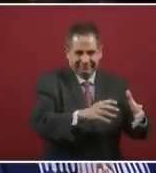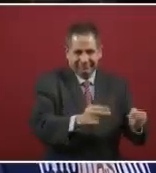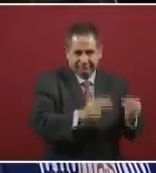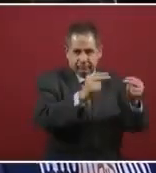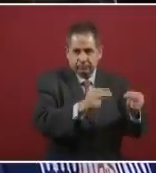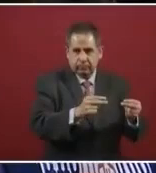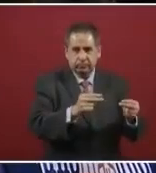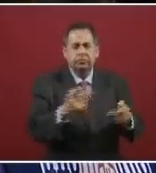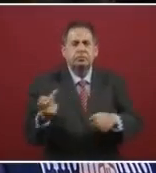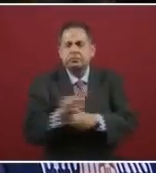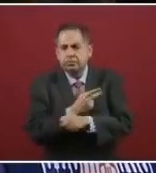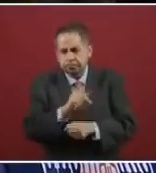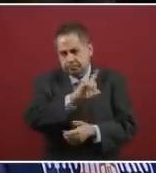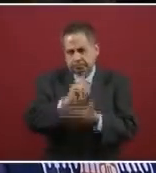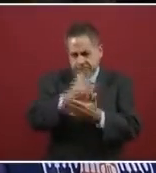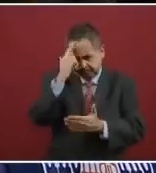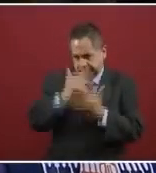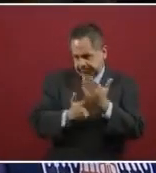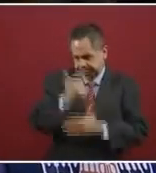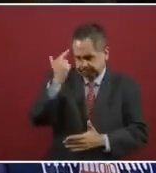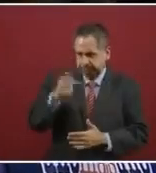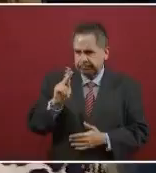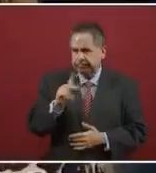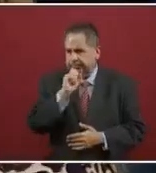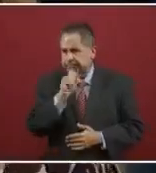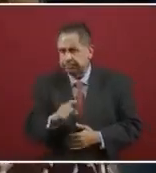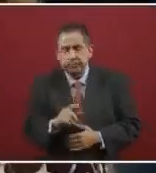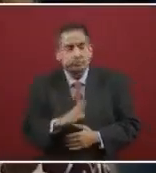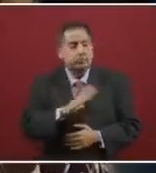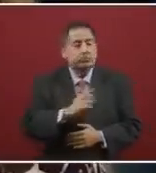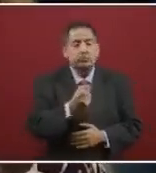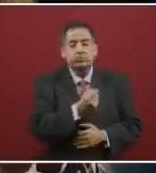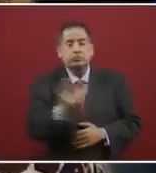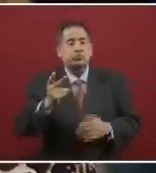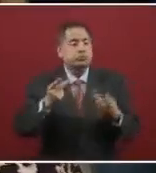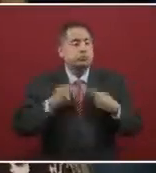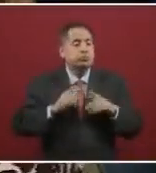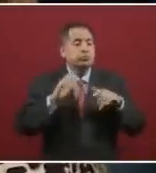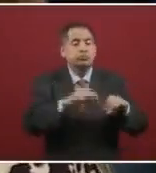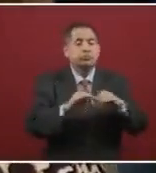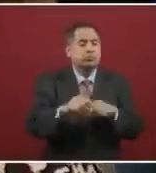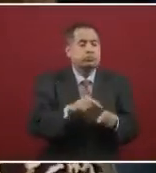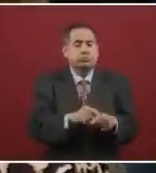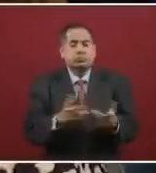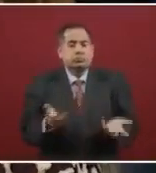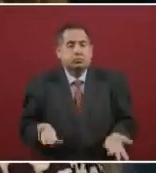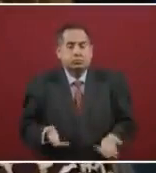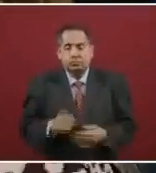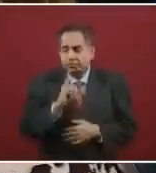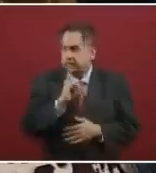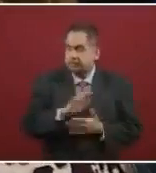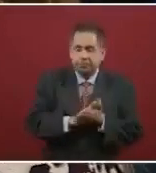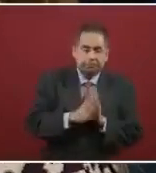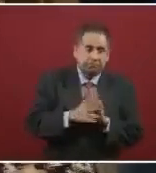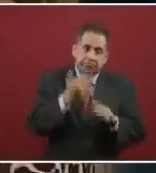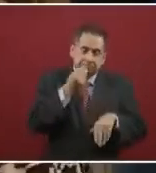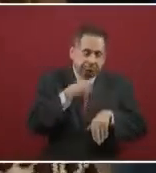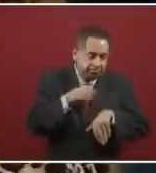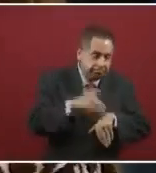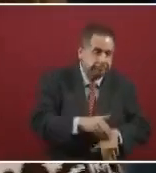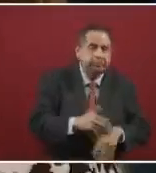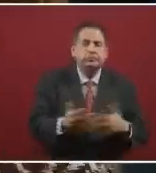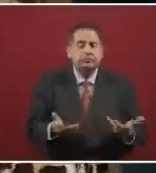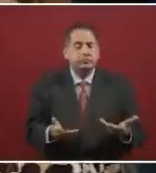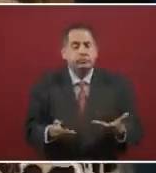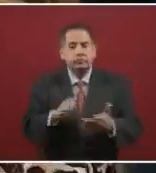delito grave, pero bueno, también entendemos que pues varios de los empleados pues a veces se prestan por diversas condiciones.